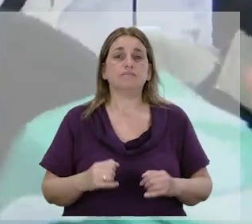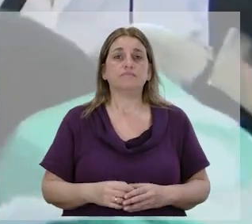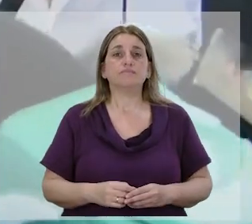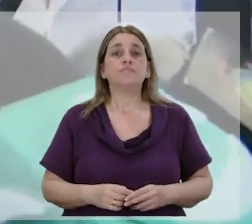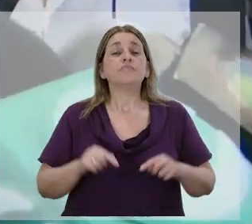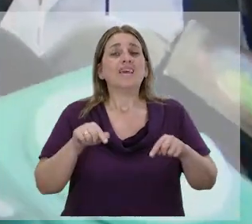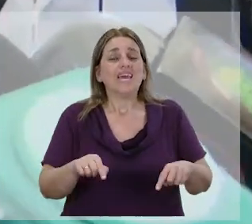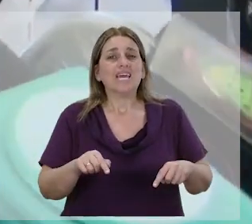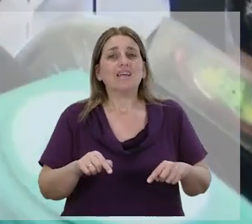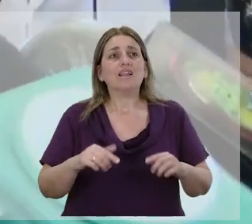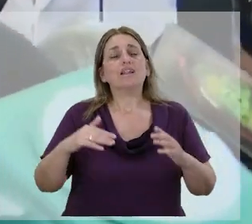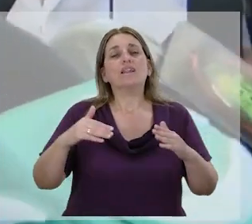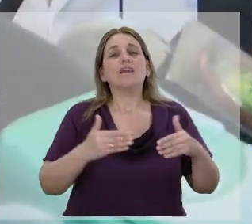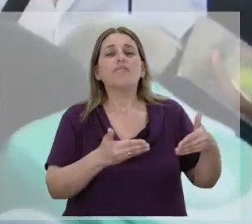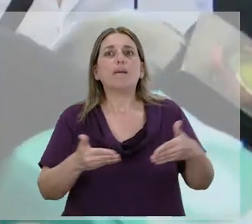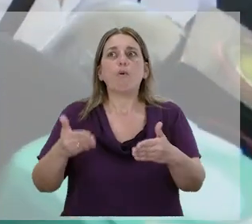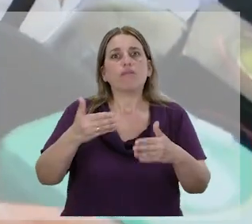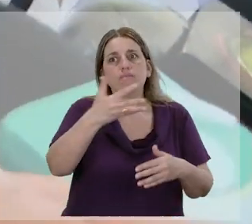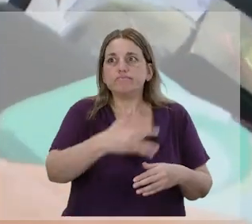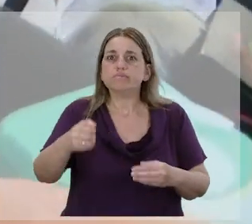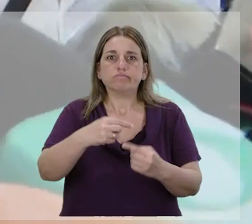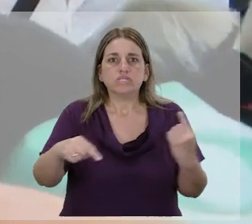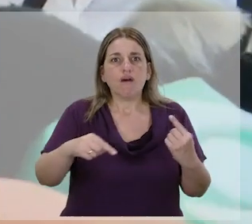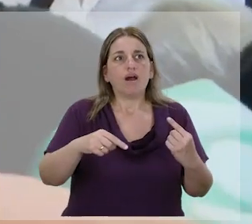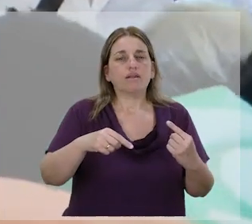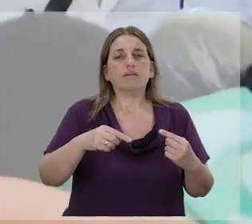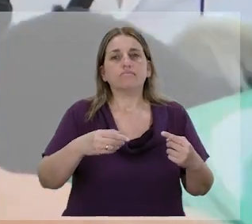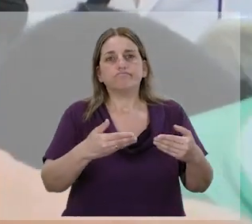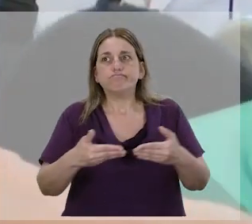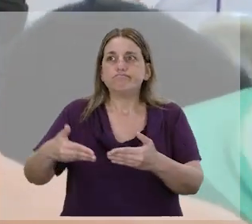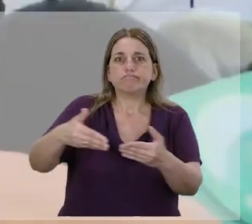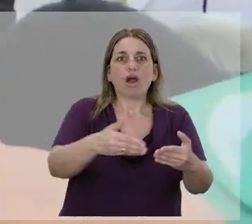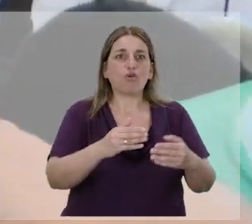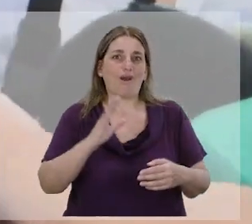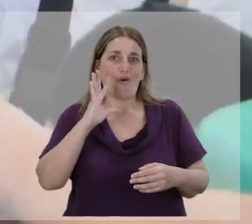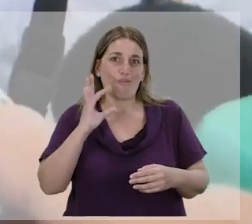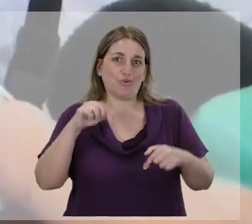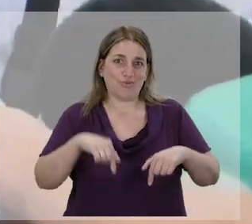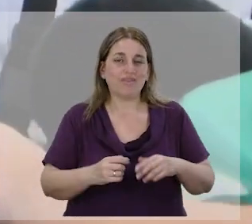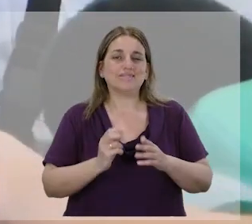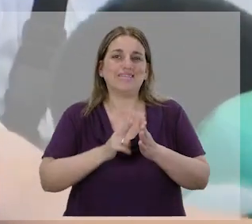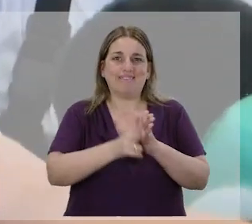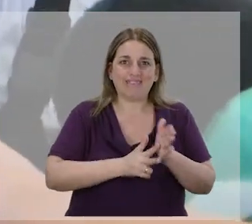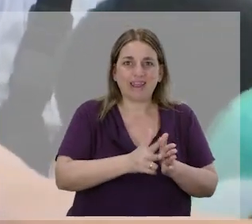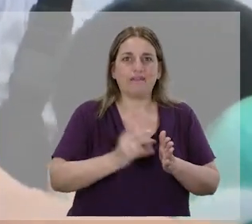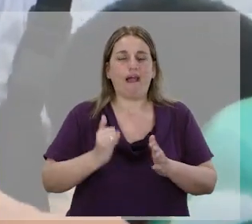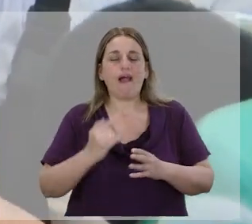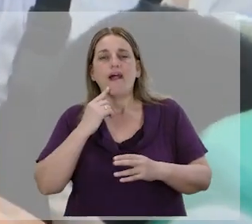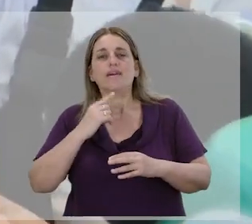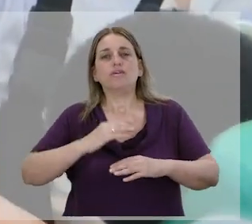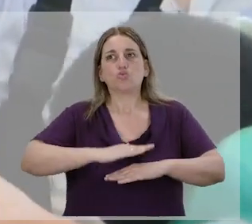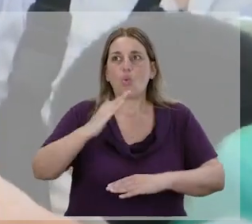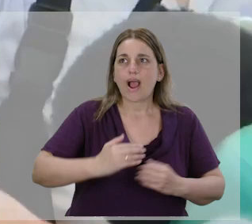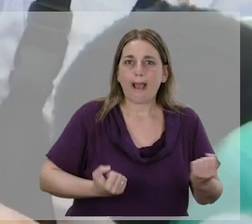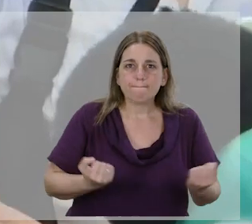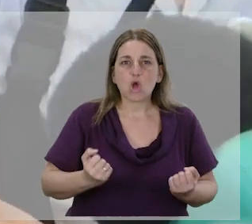importantísima. El transporte multimodal, que ahora va a tener una posibilidad más con el tren, que